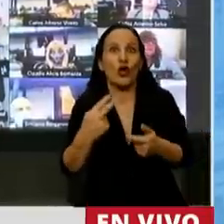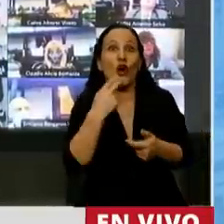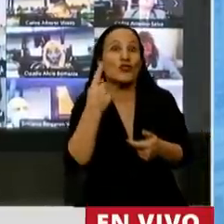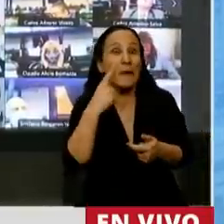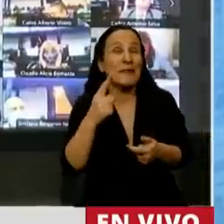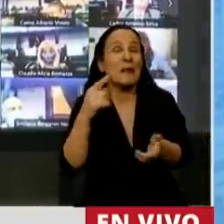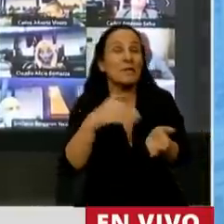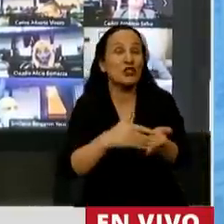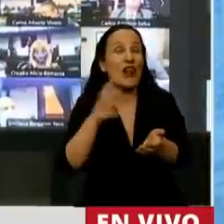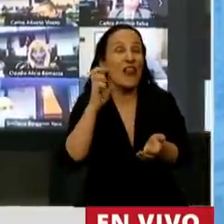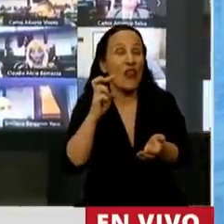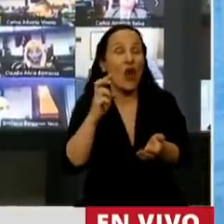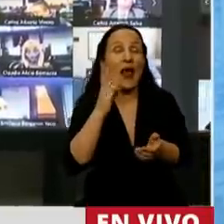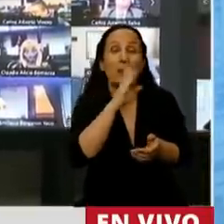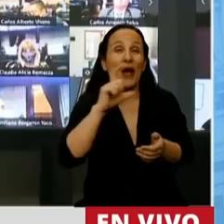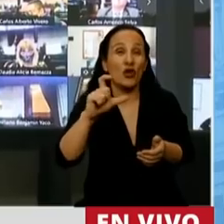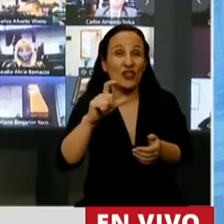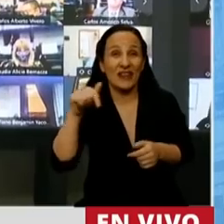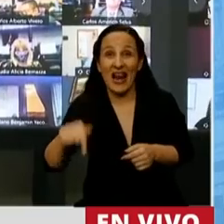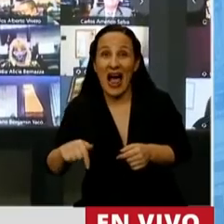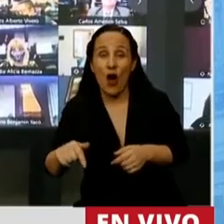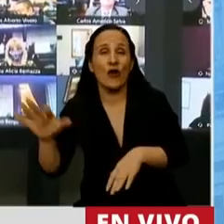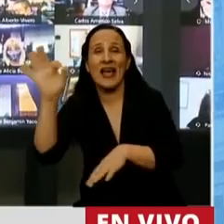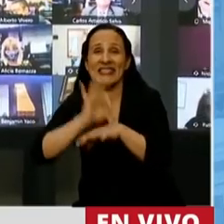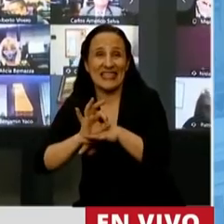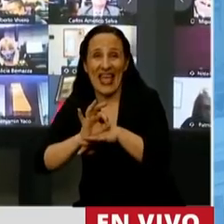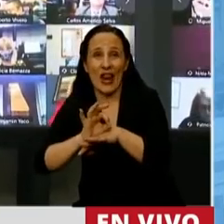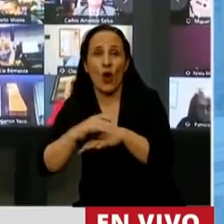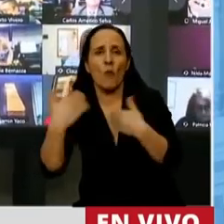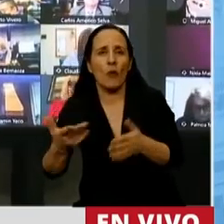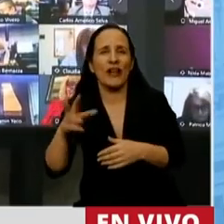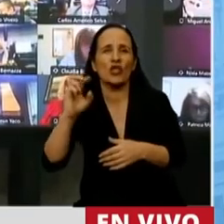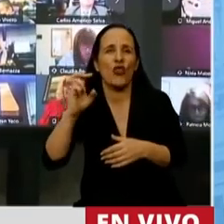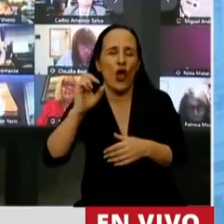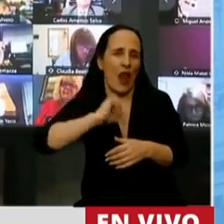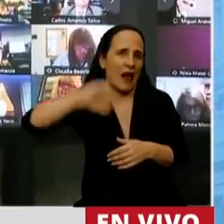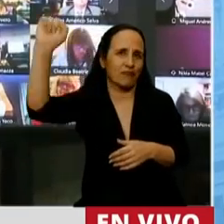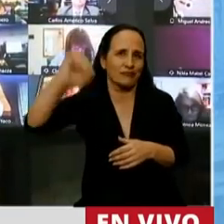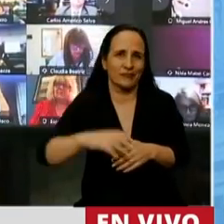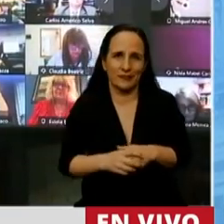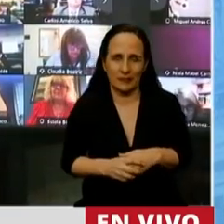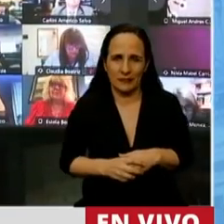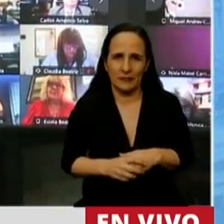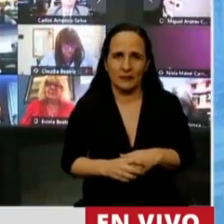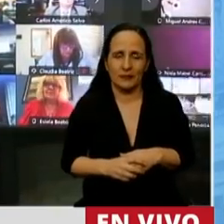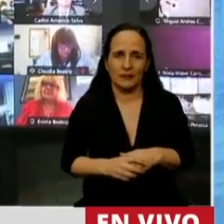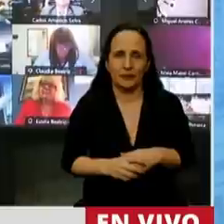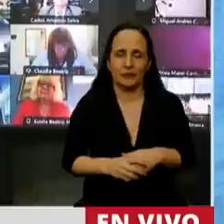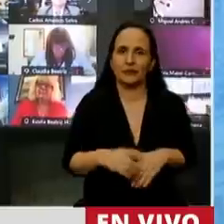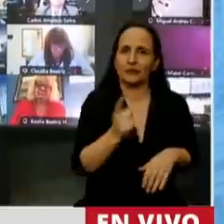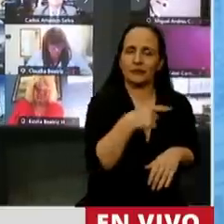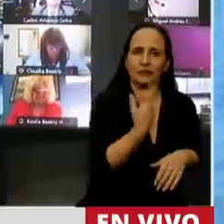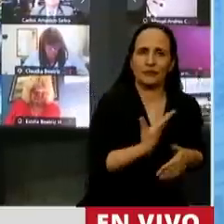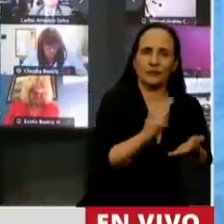millones de dólares en el banco central donde estamos en cero por eso es que el dólar se fue a donde se fue le dejamos